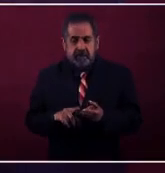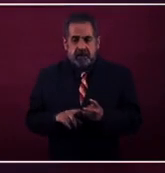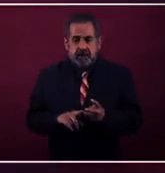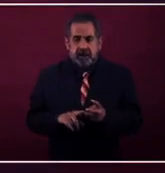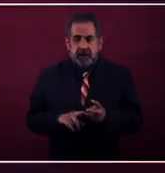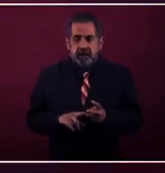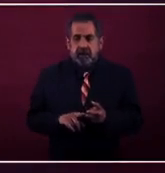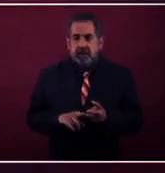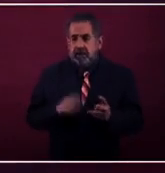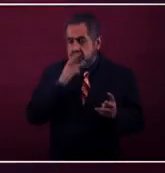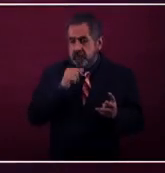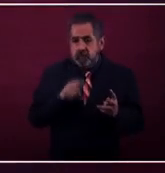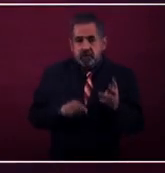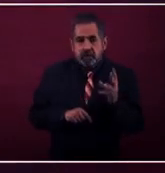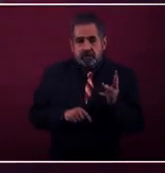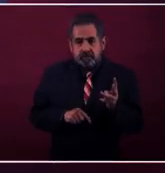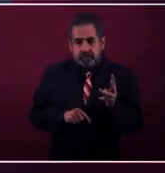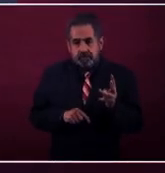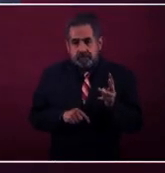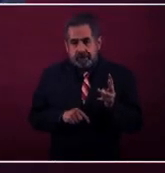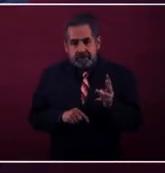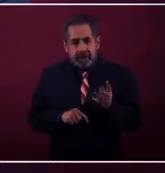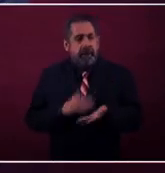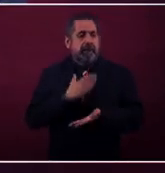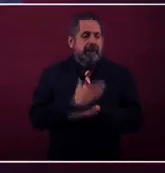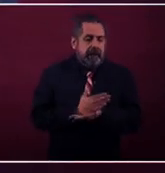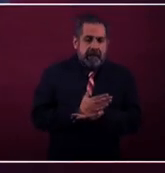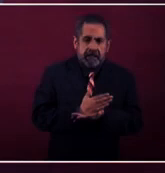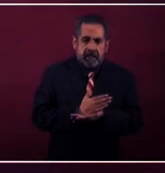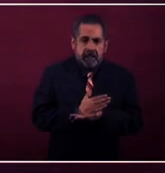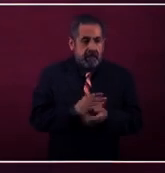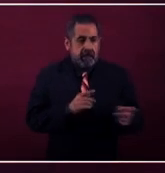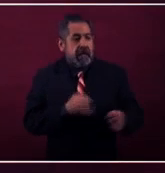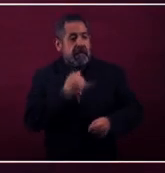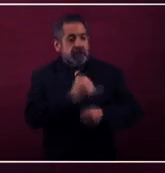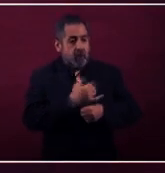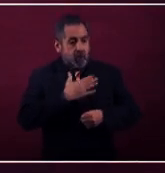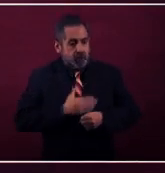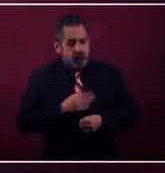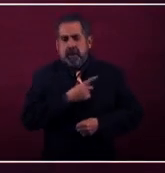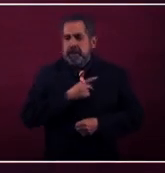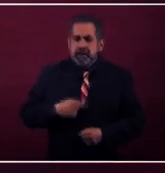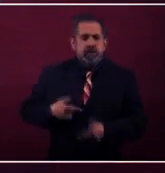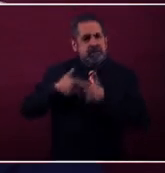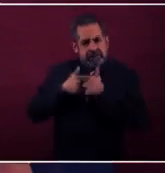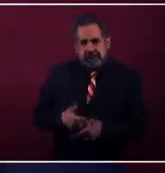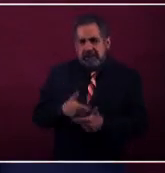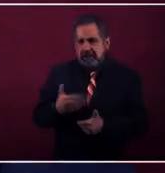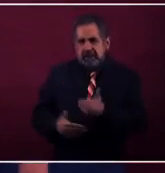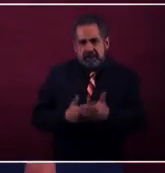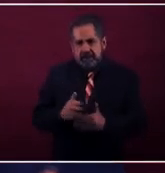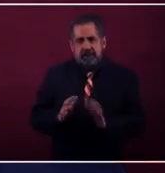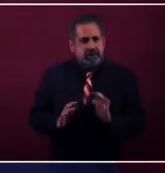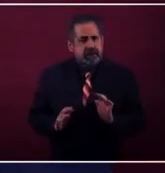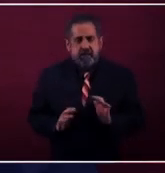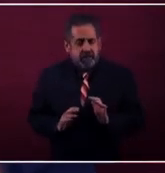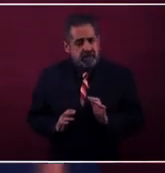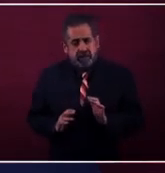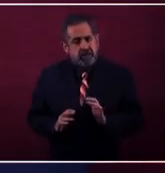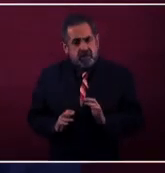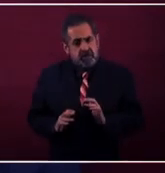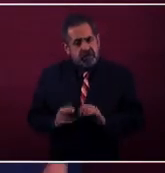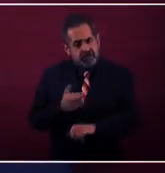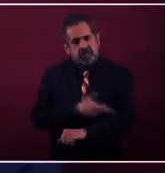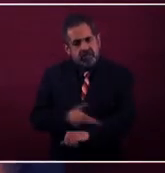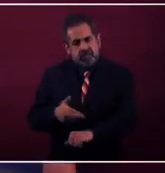se puede uno detener cuando hay una injusticia. O sea, no es de que